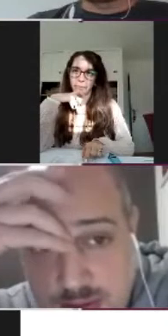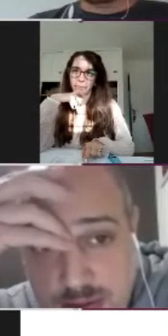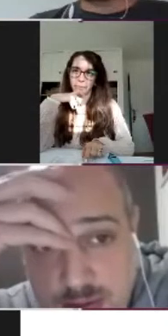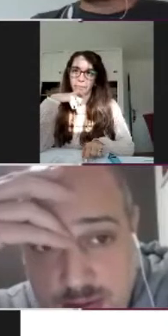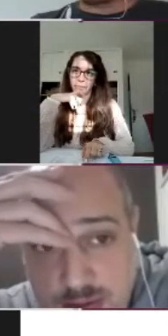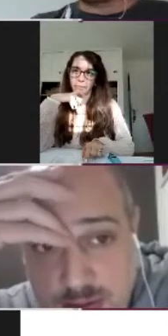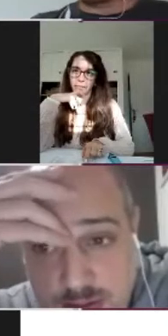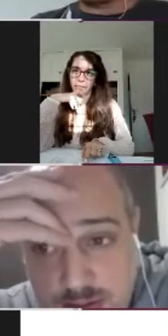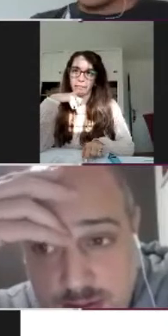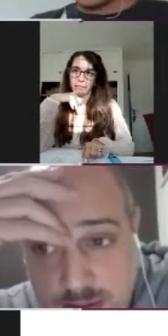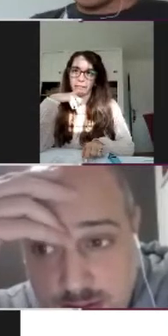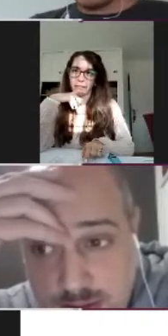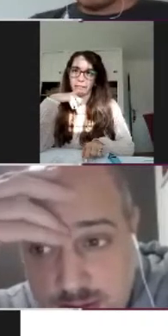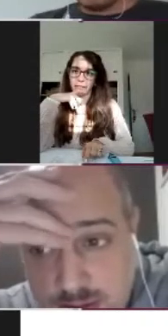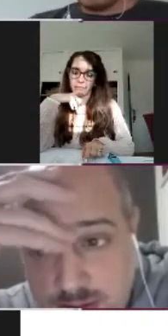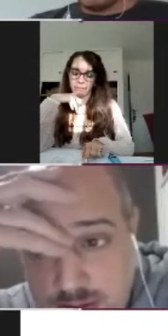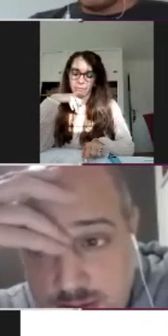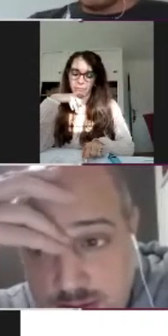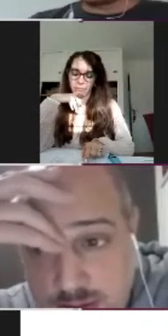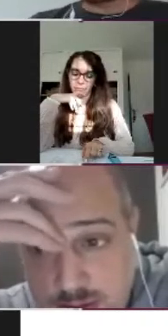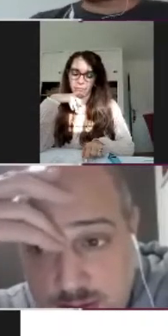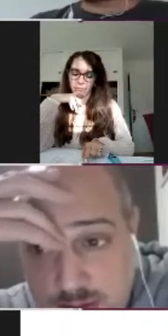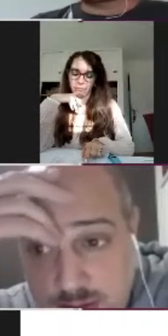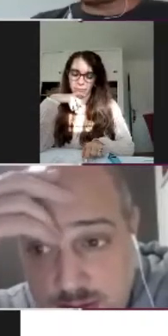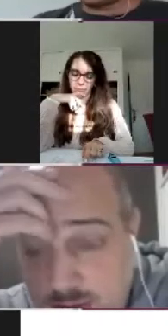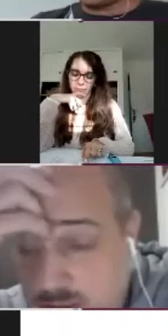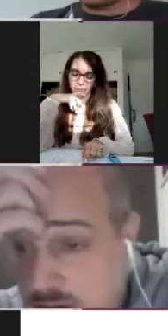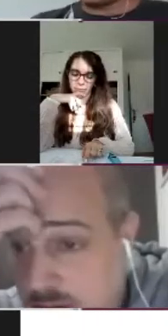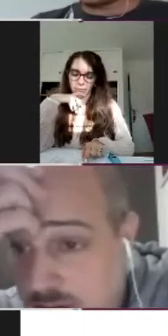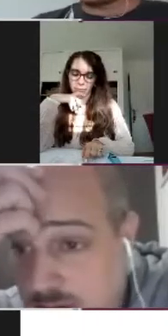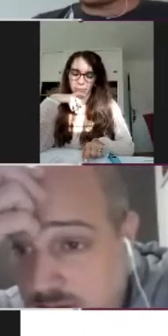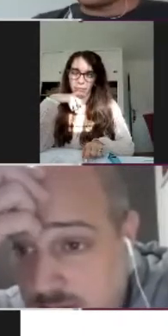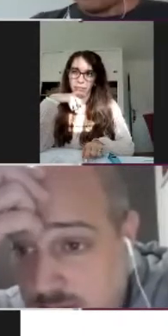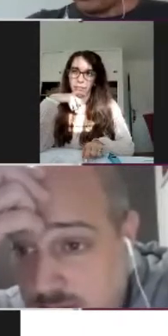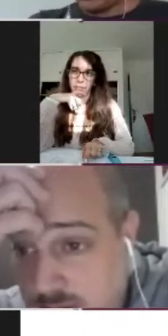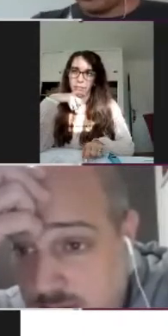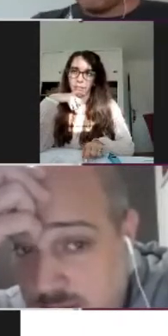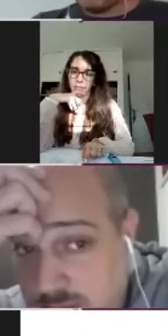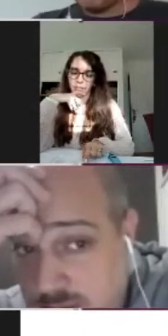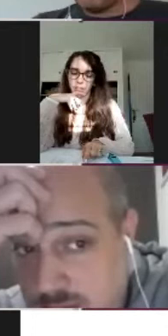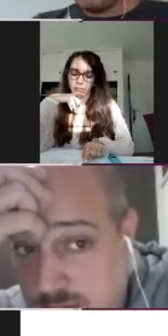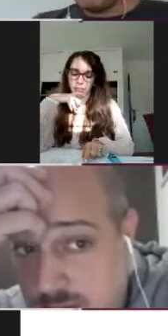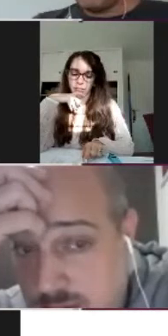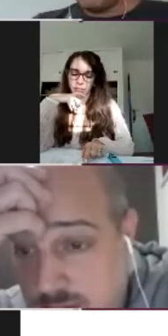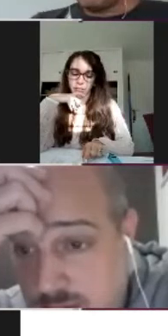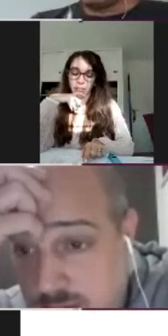El punto del millar no se carga. Vos tenés 17 coma, ¿no? 17 punto.